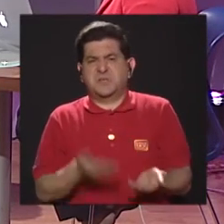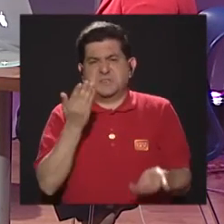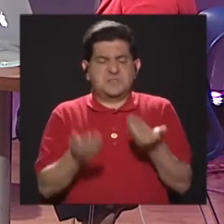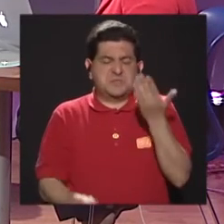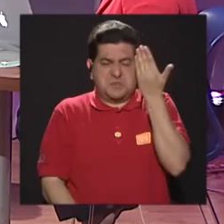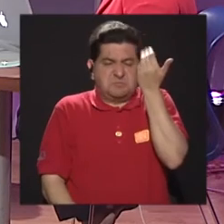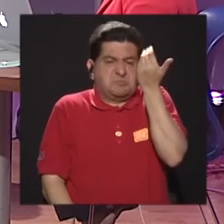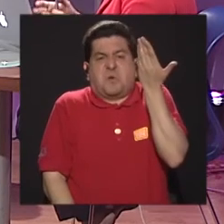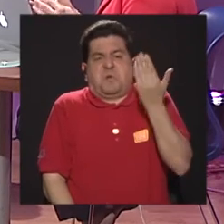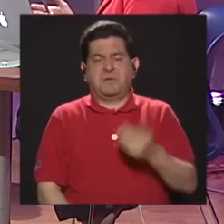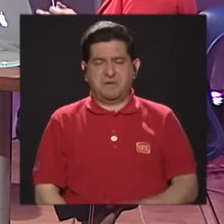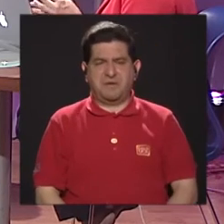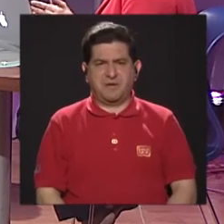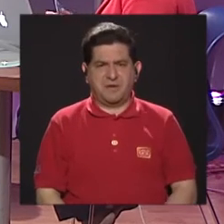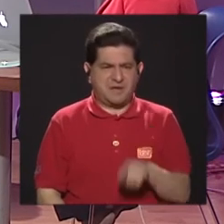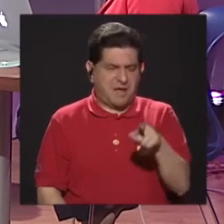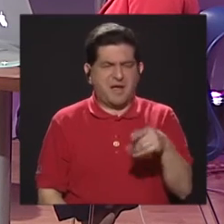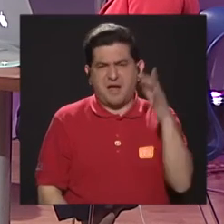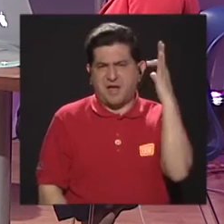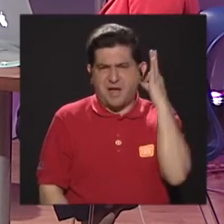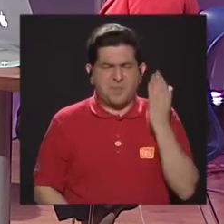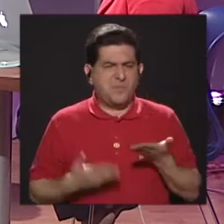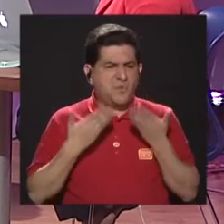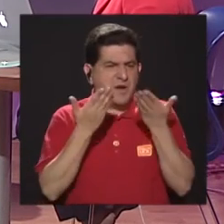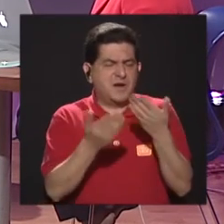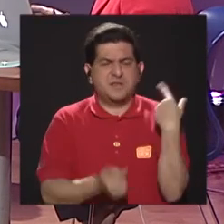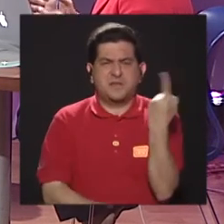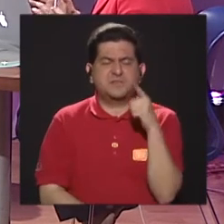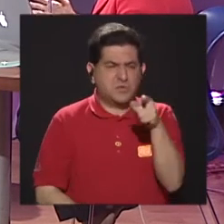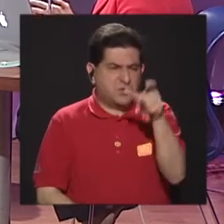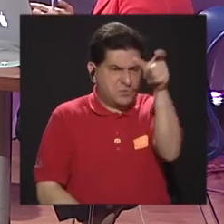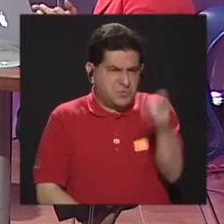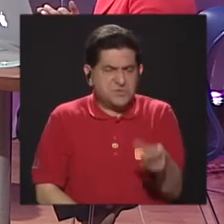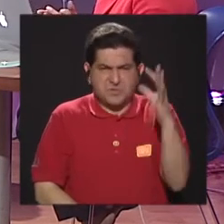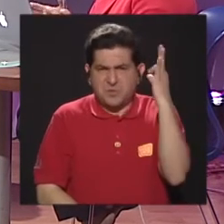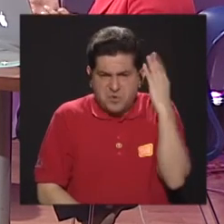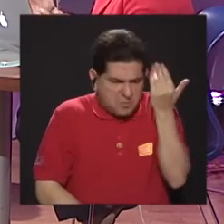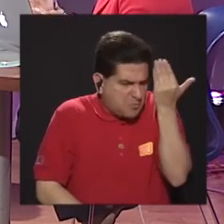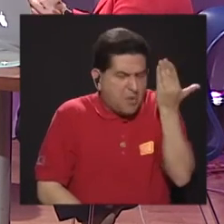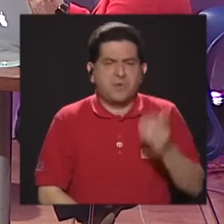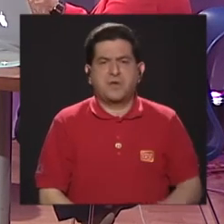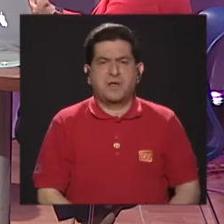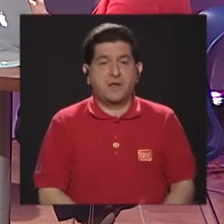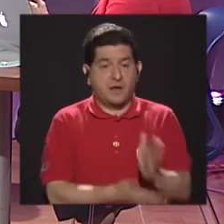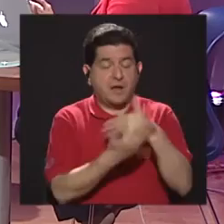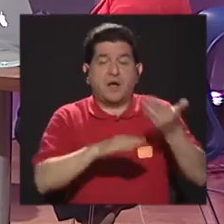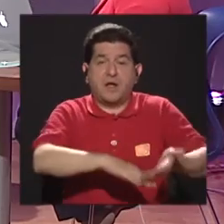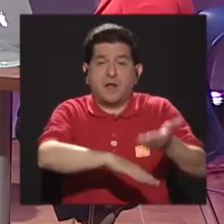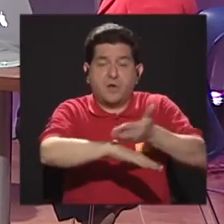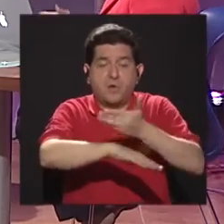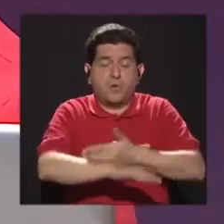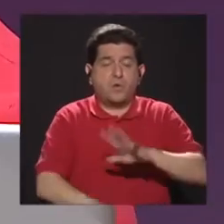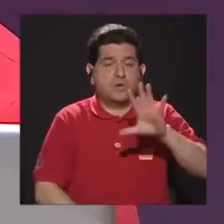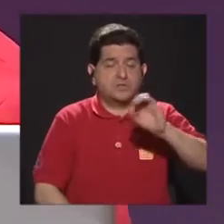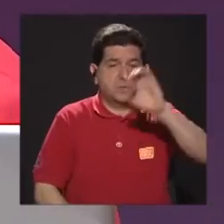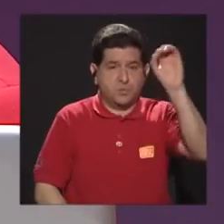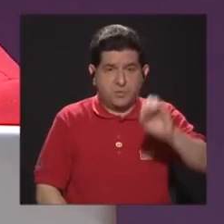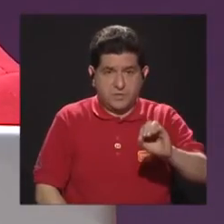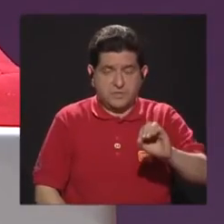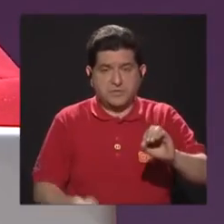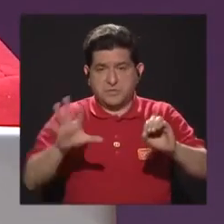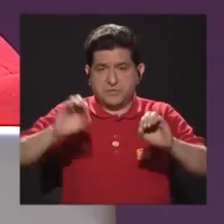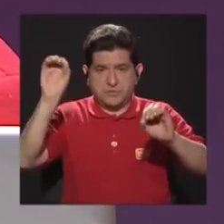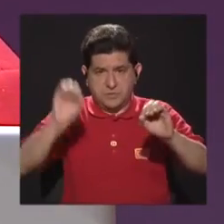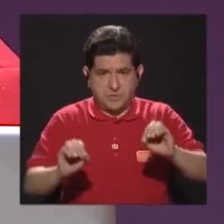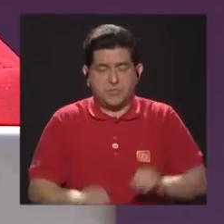qué tanta cosa de darle mujeres a las mujeres por ser mujeres, ¿verdad? Pero además hay algunos avances, se estableció paridad por primera vez, digamos, en las